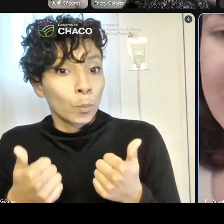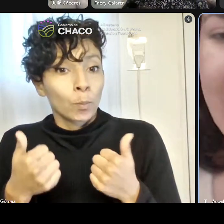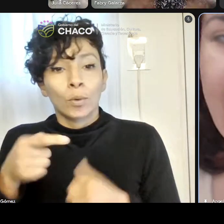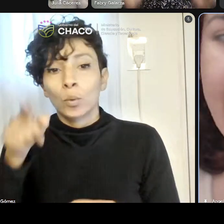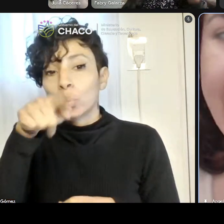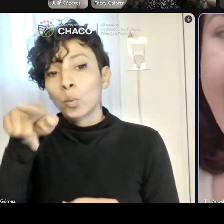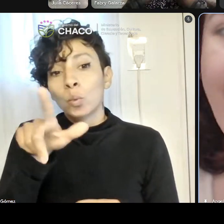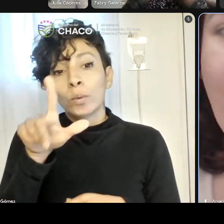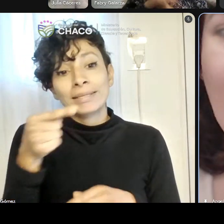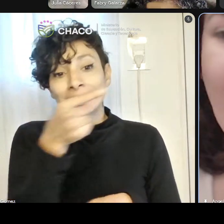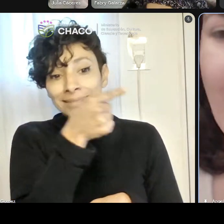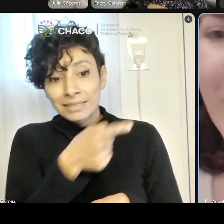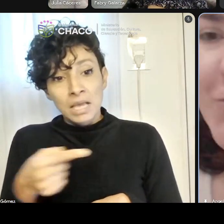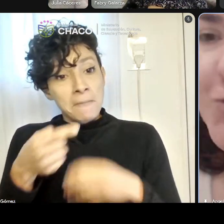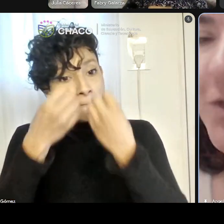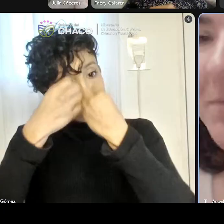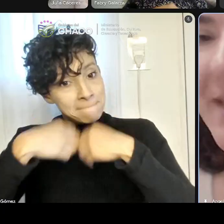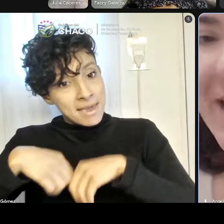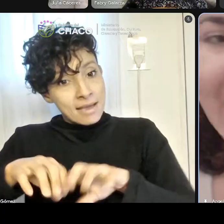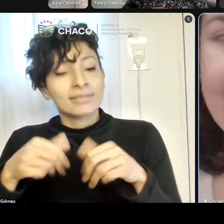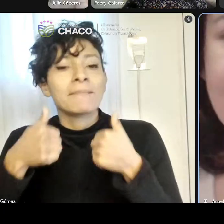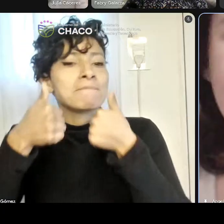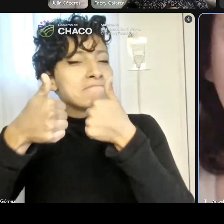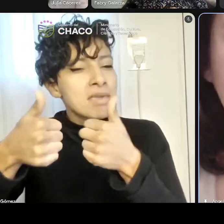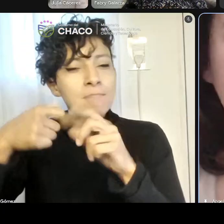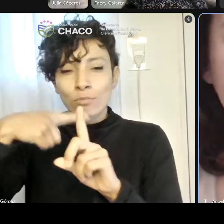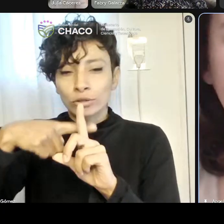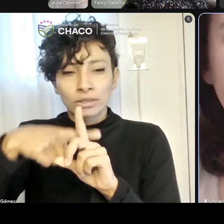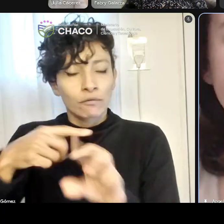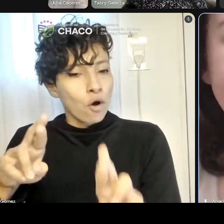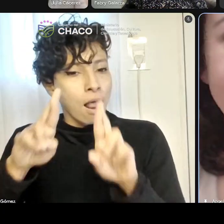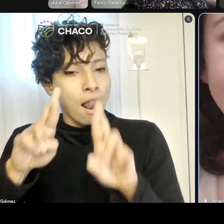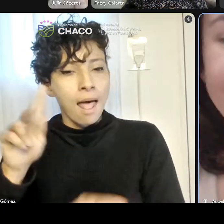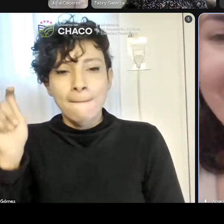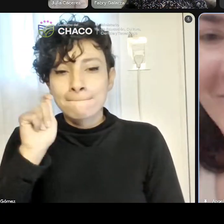comienzo de semana, un buen comienzo de mes.